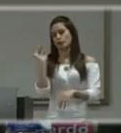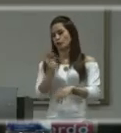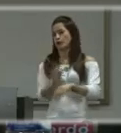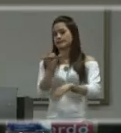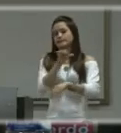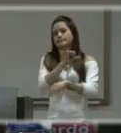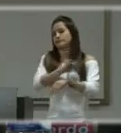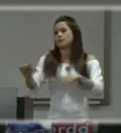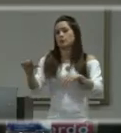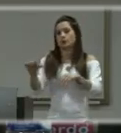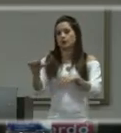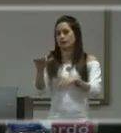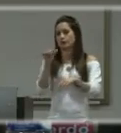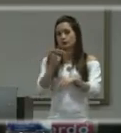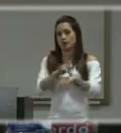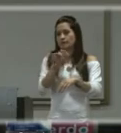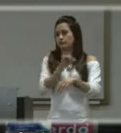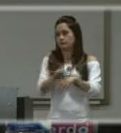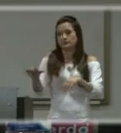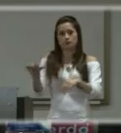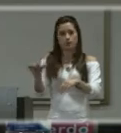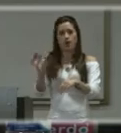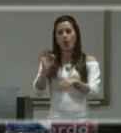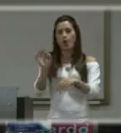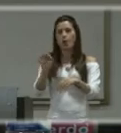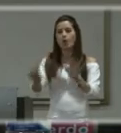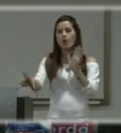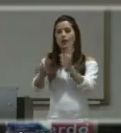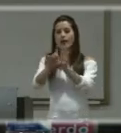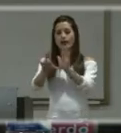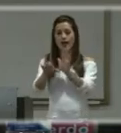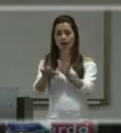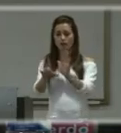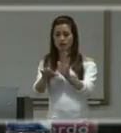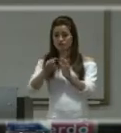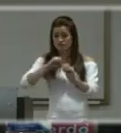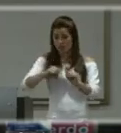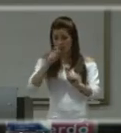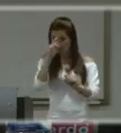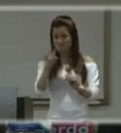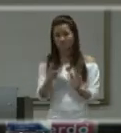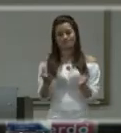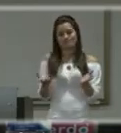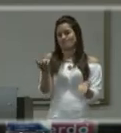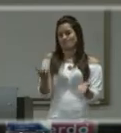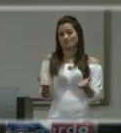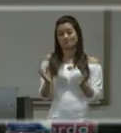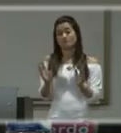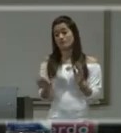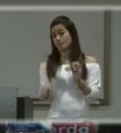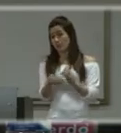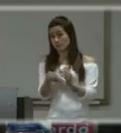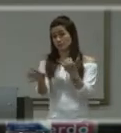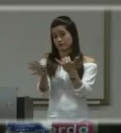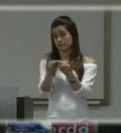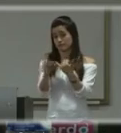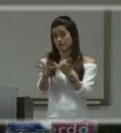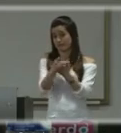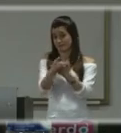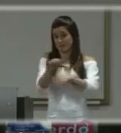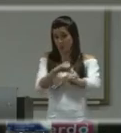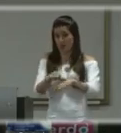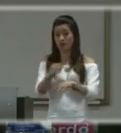interdicción o la sustracción de la capacidad legal sí es una opción y, pues, de paso, la esterilización para que no las violen. Eso